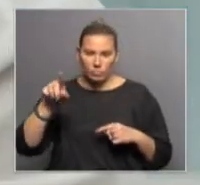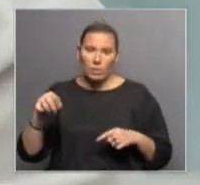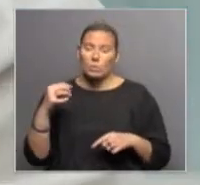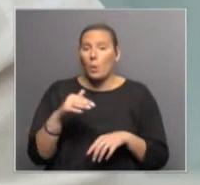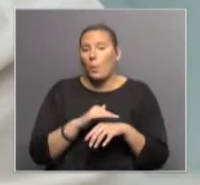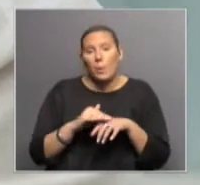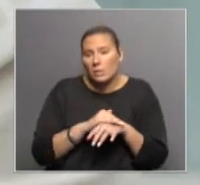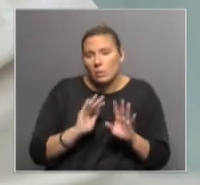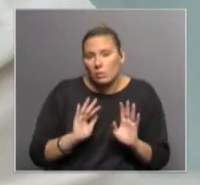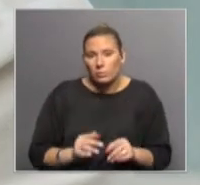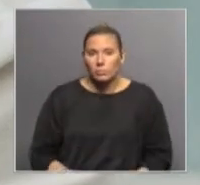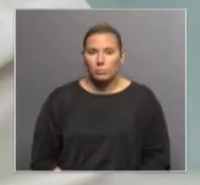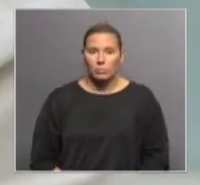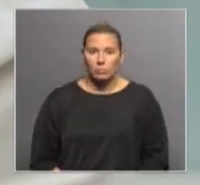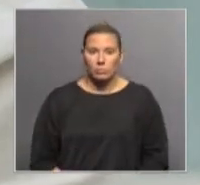básico.